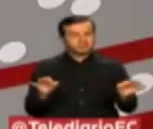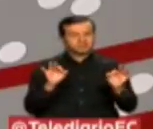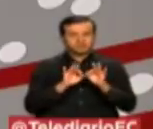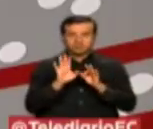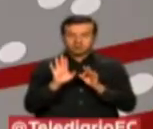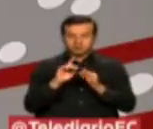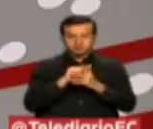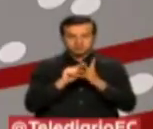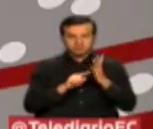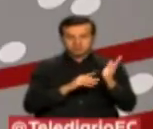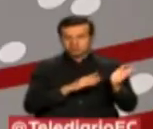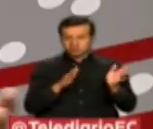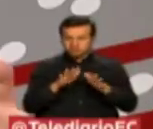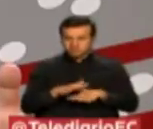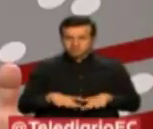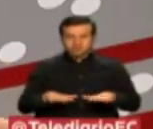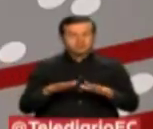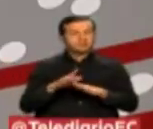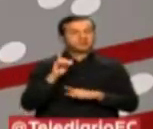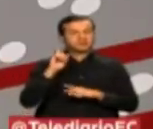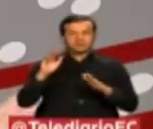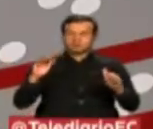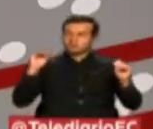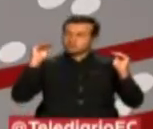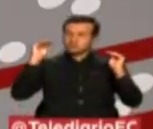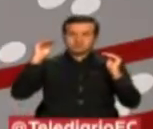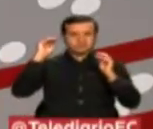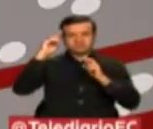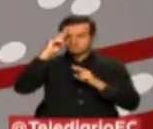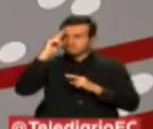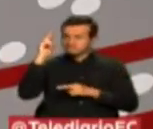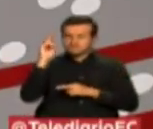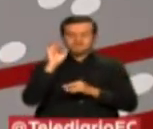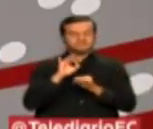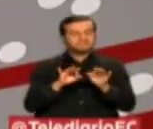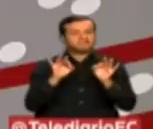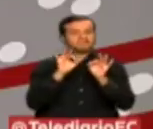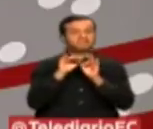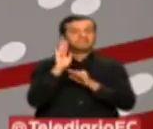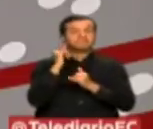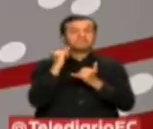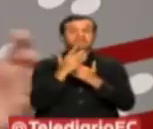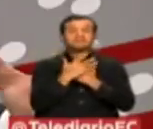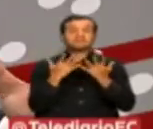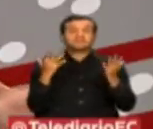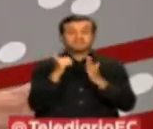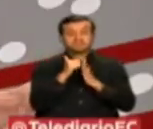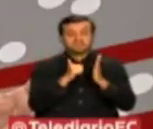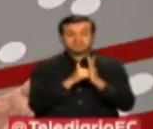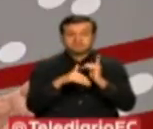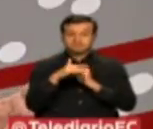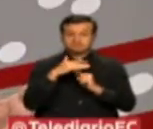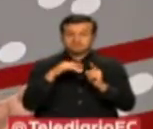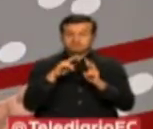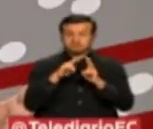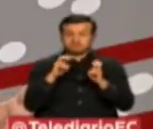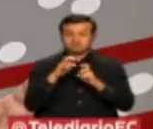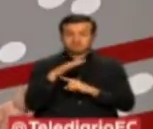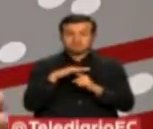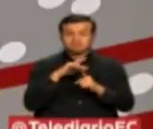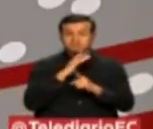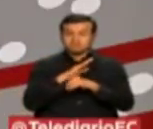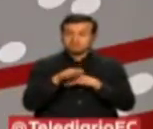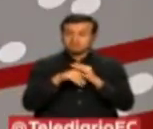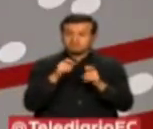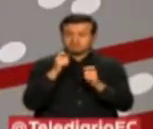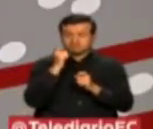riqueza ictiológica. Yo creo que es absolutamente soberano plantear ese debate, y más aún ahora que la agenda ambiental es una agenda que nos interesa a